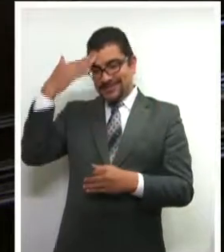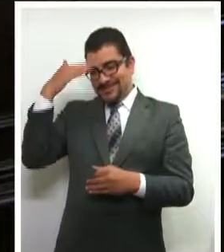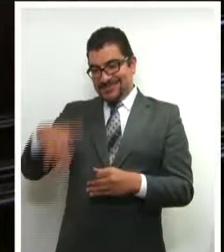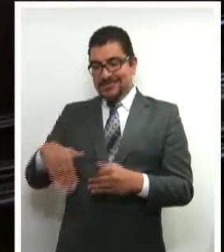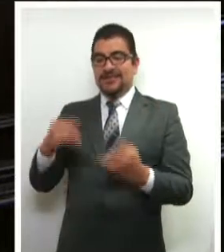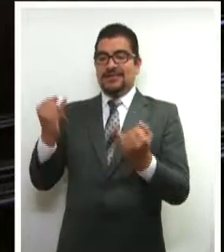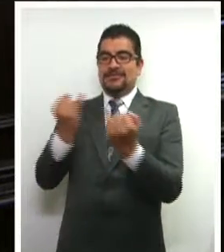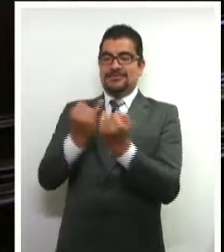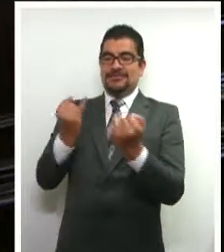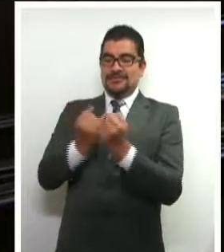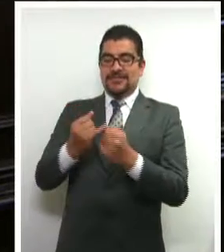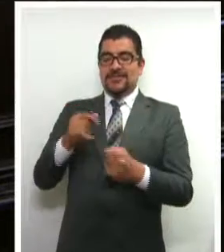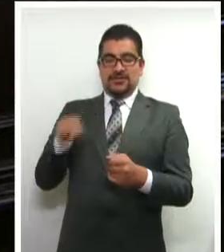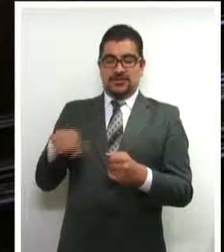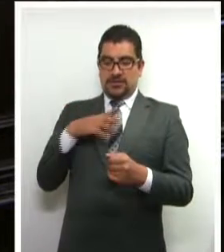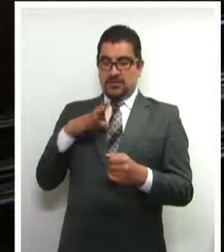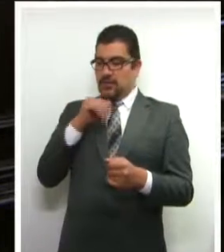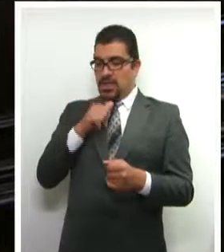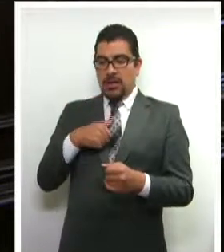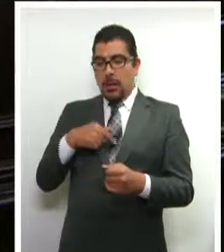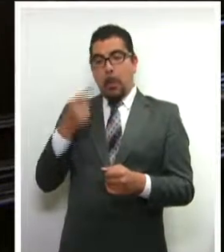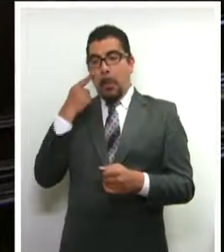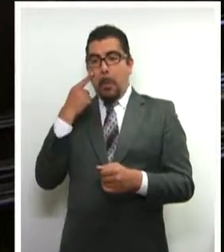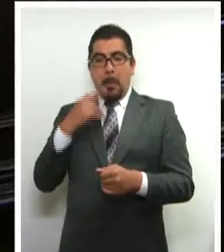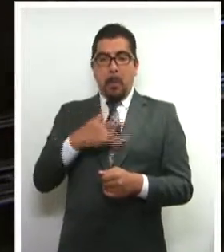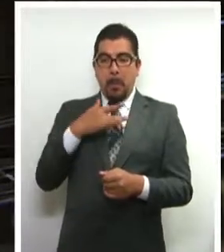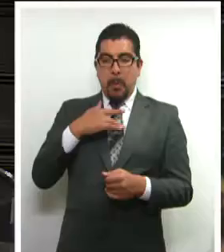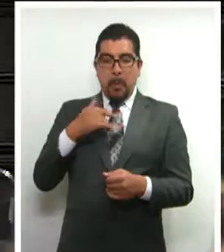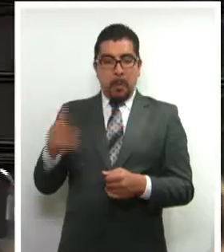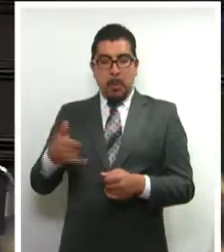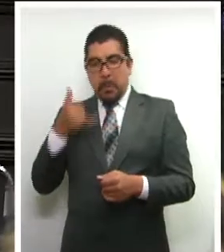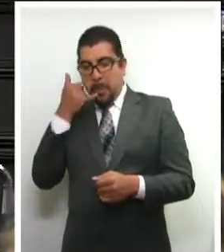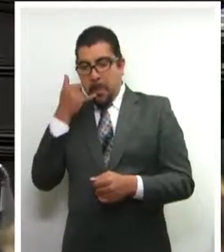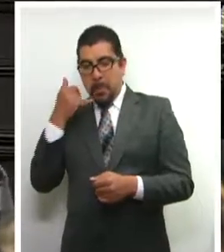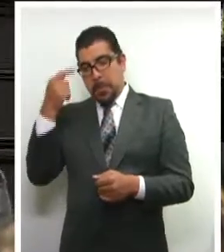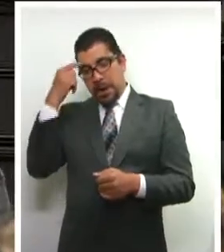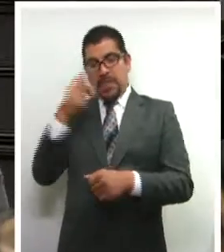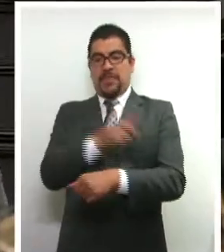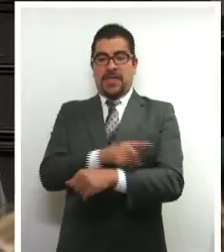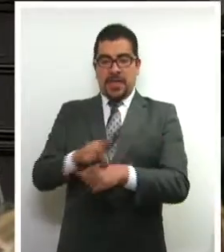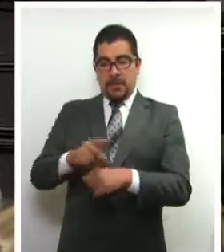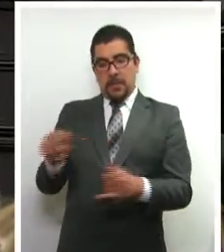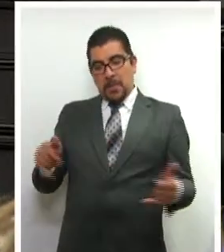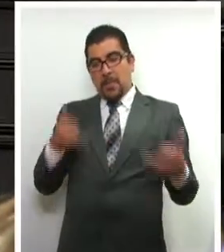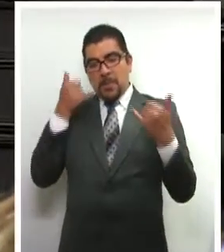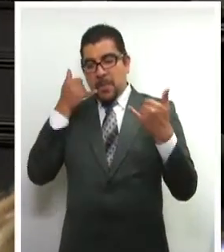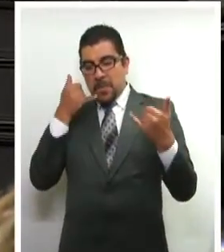que no es capaz siquiera de tomar la llamada de un jefe delegacional.